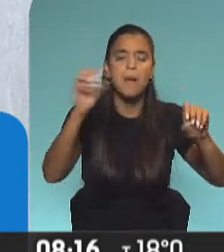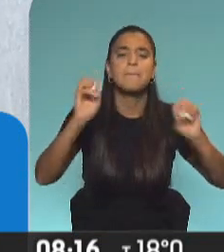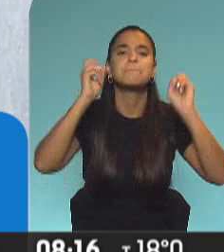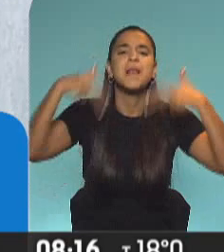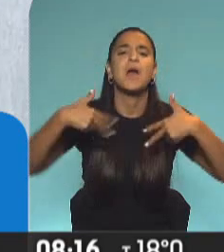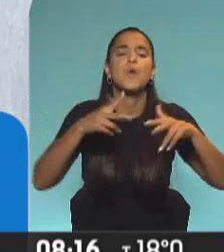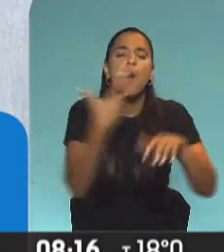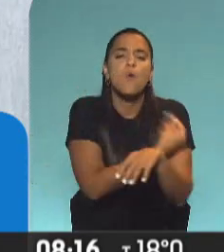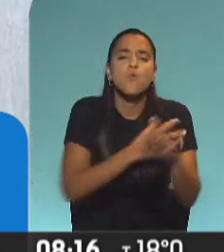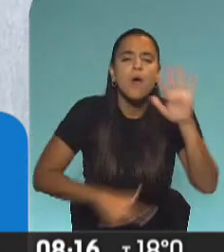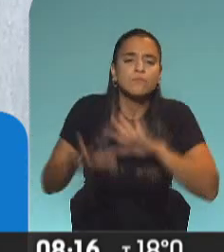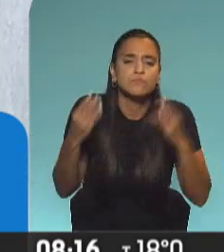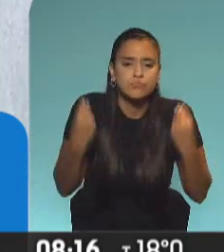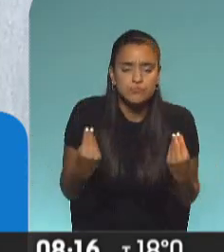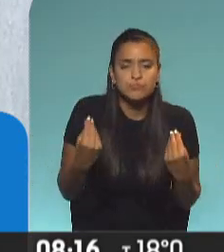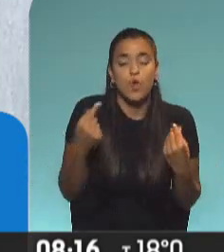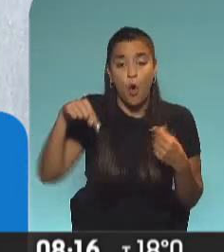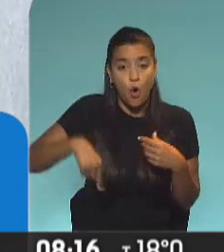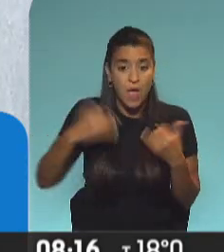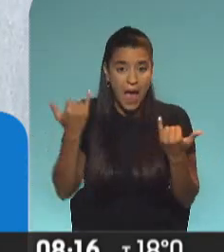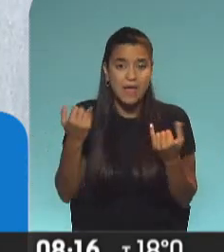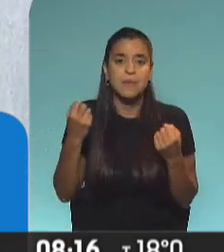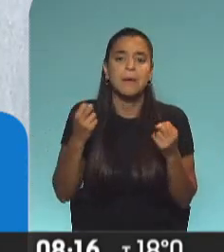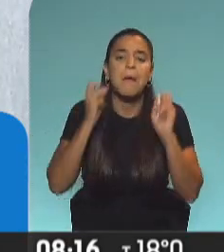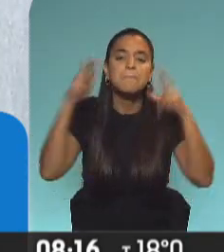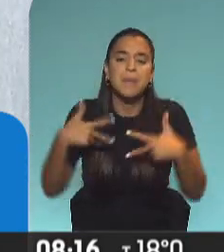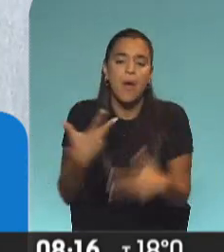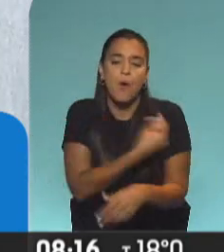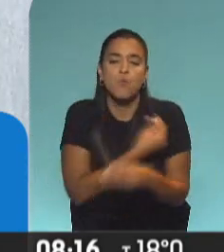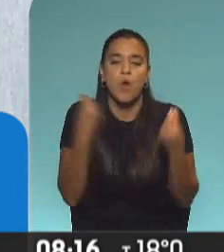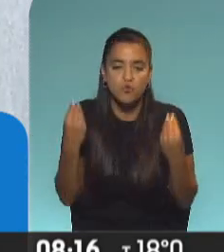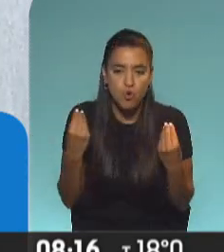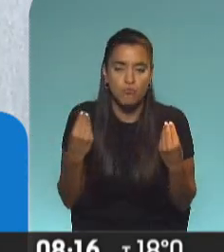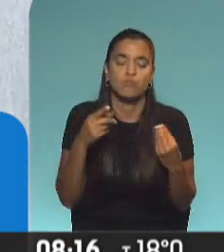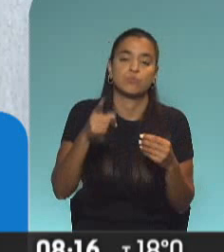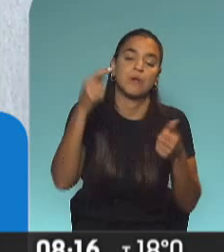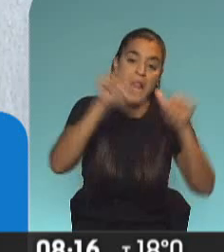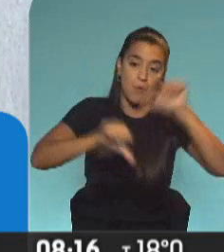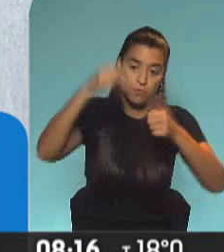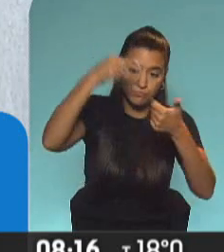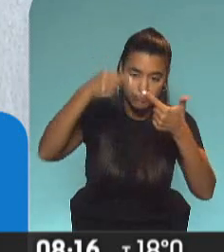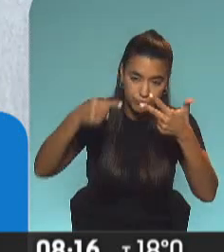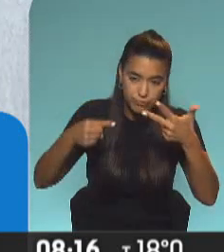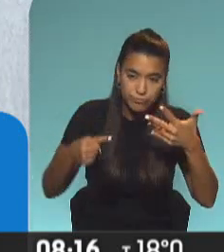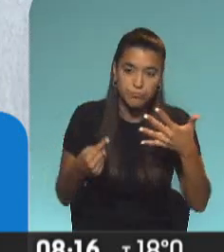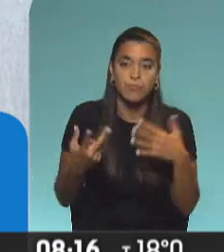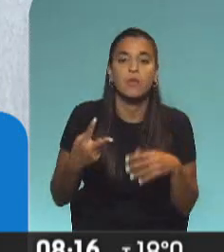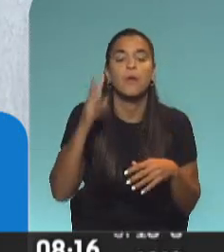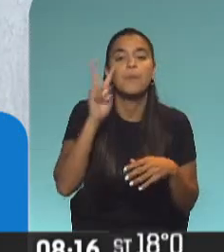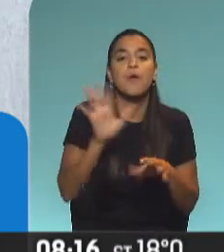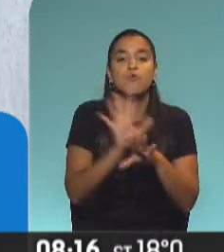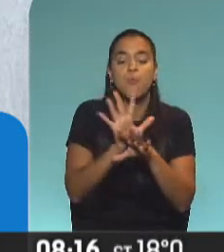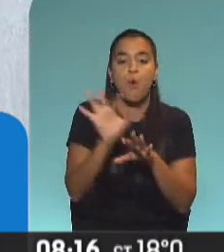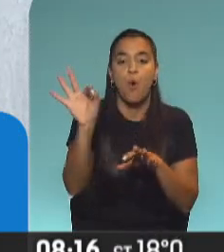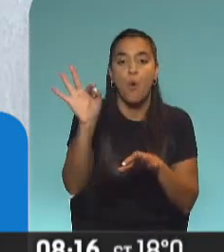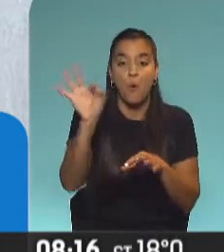vacuna. ¿Qué podemos o qué disponemos hoy de estrategias vacunales? Distintos laboratorios utilizan la posibilidad de vectorizar,